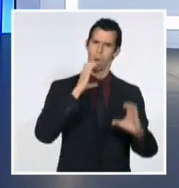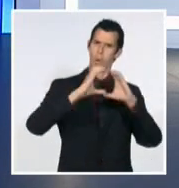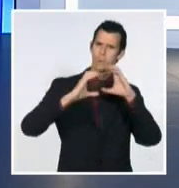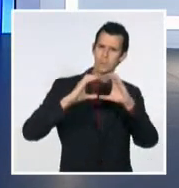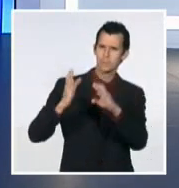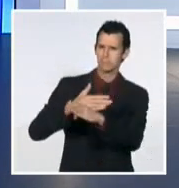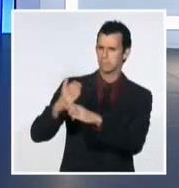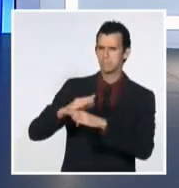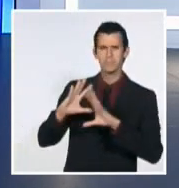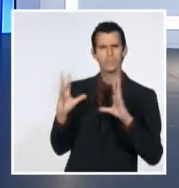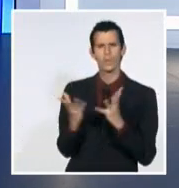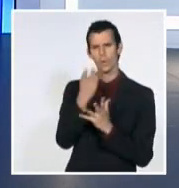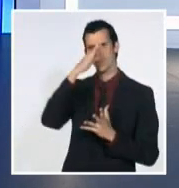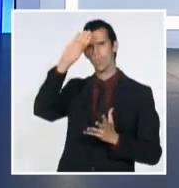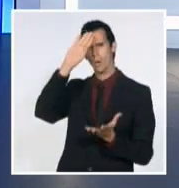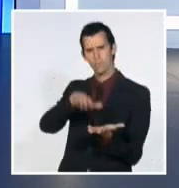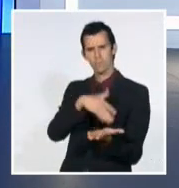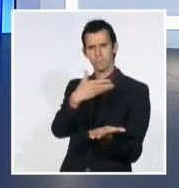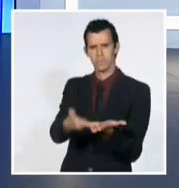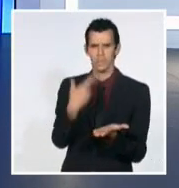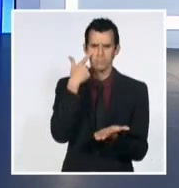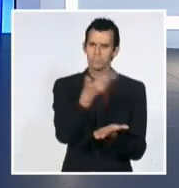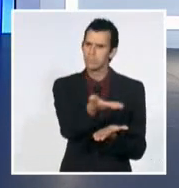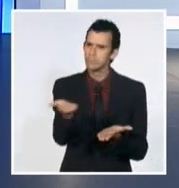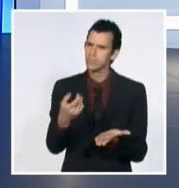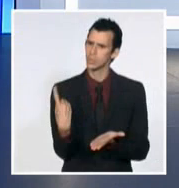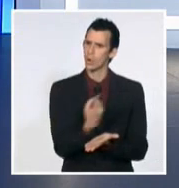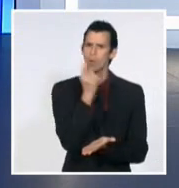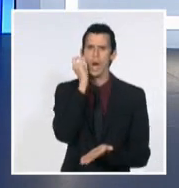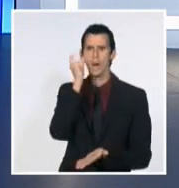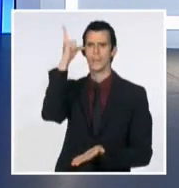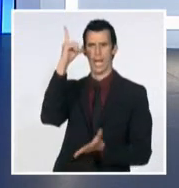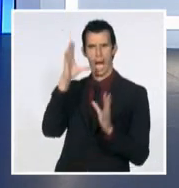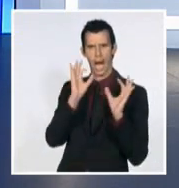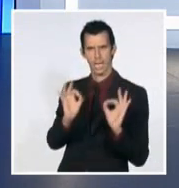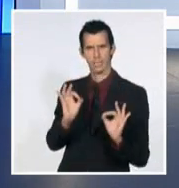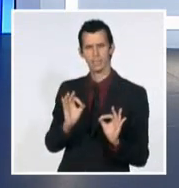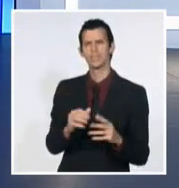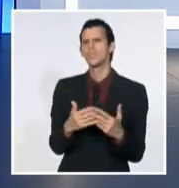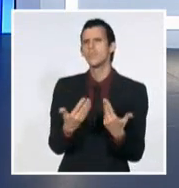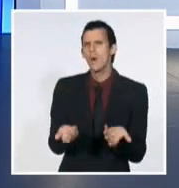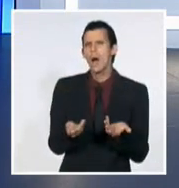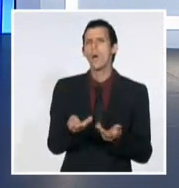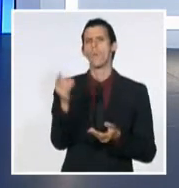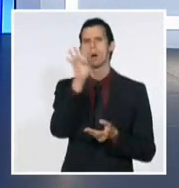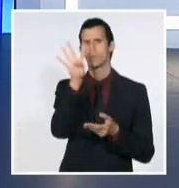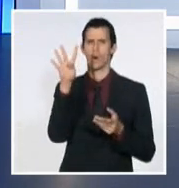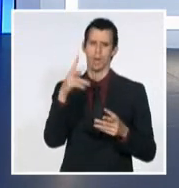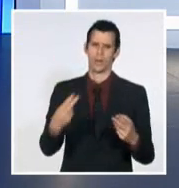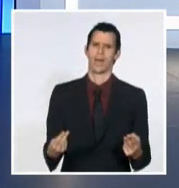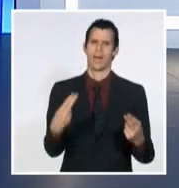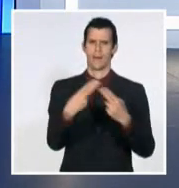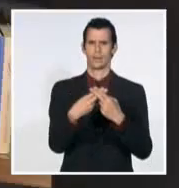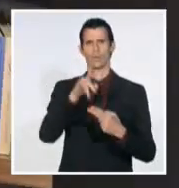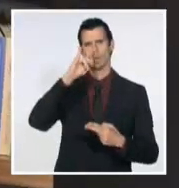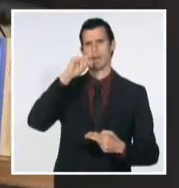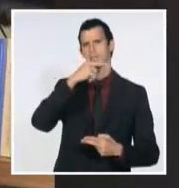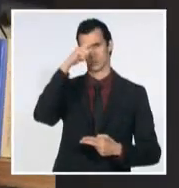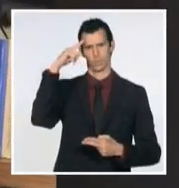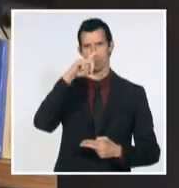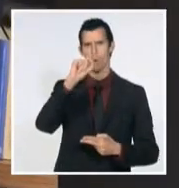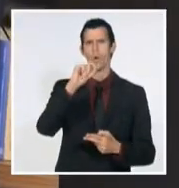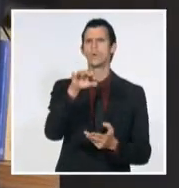al desarrollo sostenible y la paz en la 42ª Conferencia General de la UNESCO, que sesiona en París. En